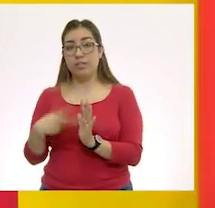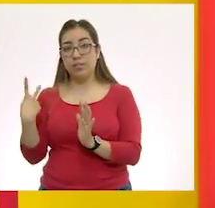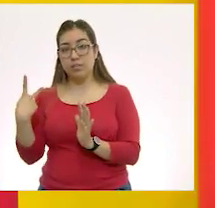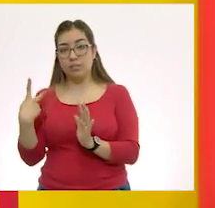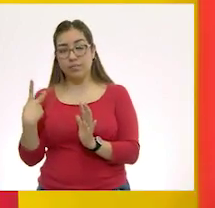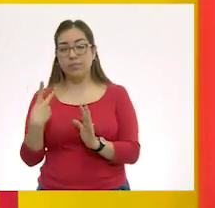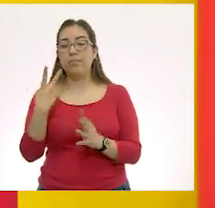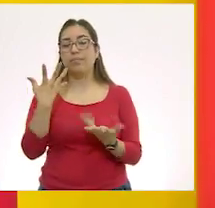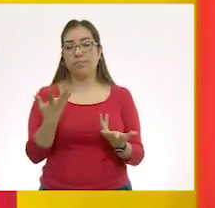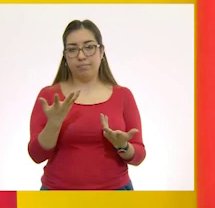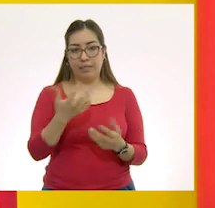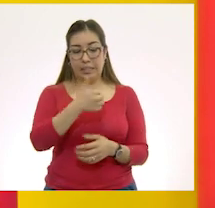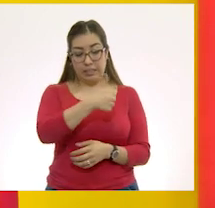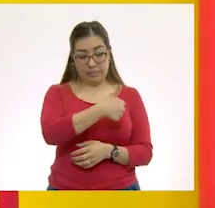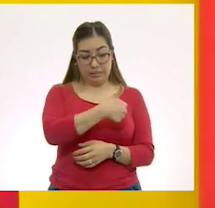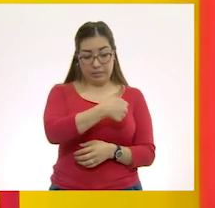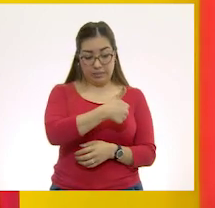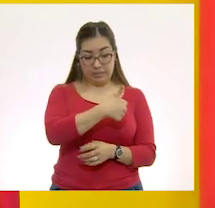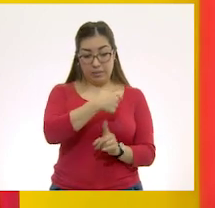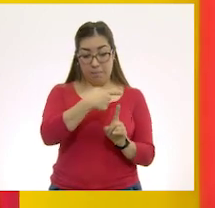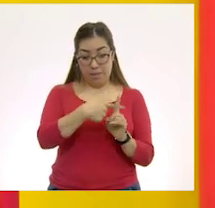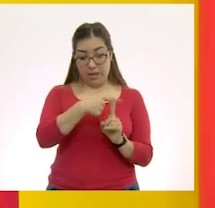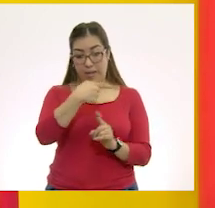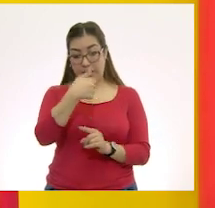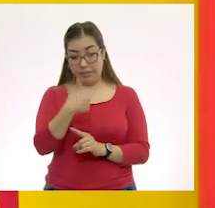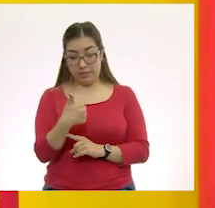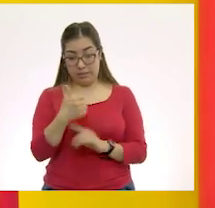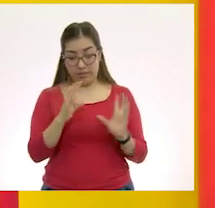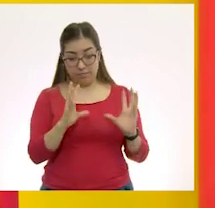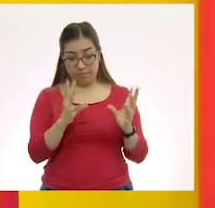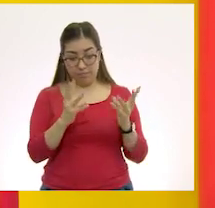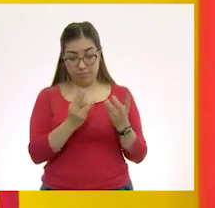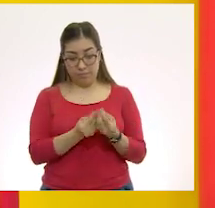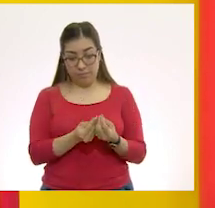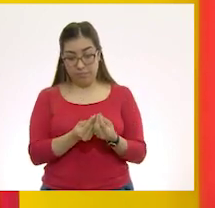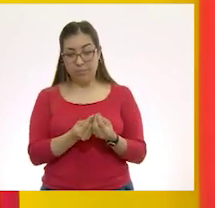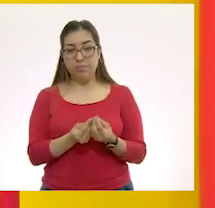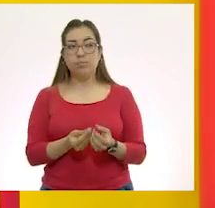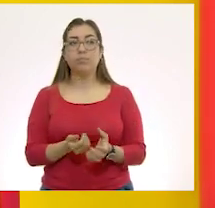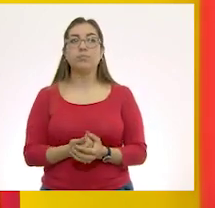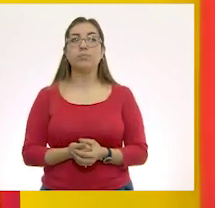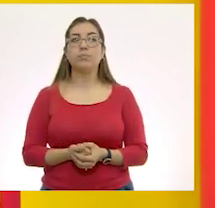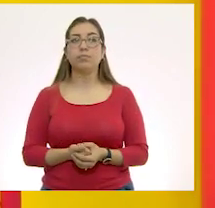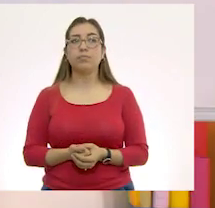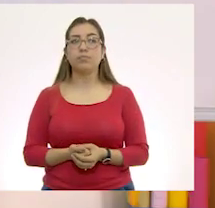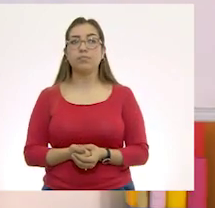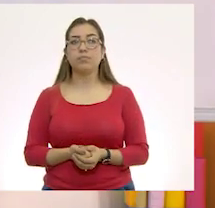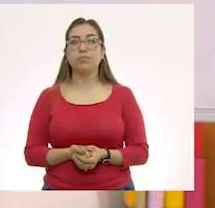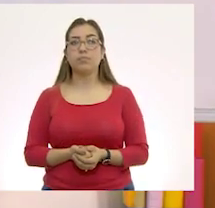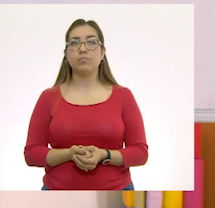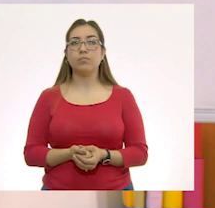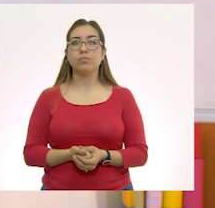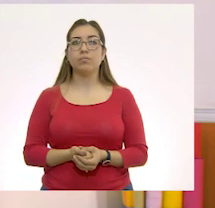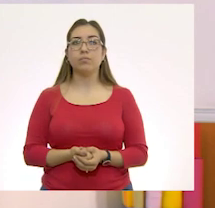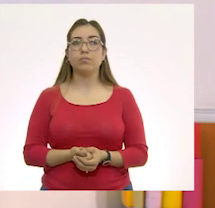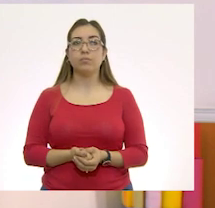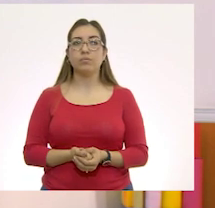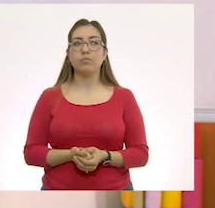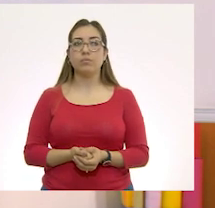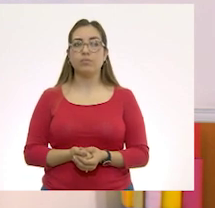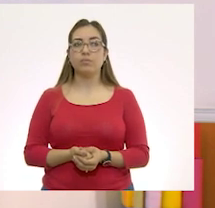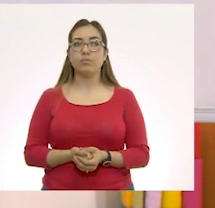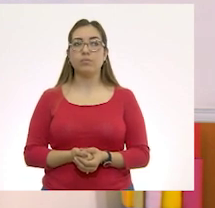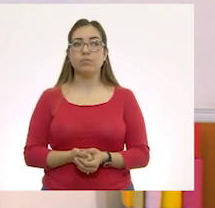seis le sumó otros seis a que el número voy a caer a ver puedo hacer la cuenta aquí uno dos